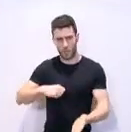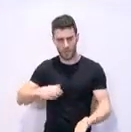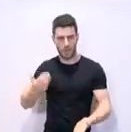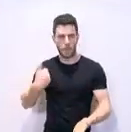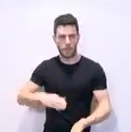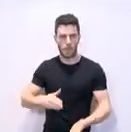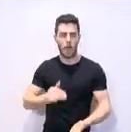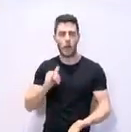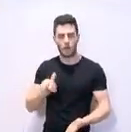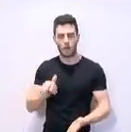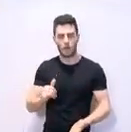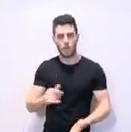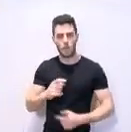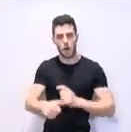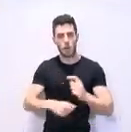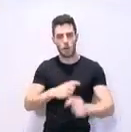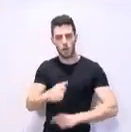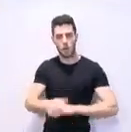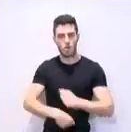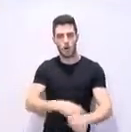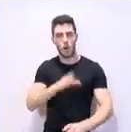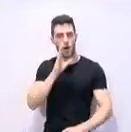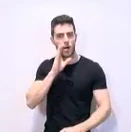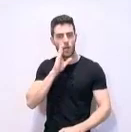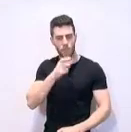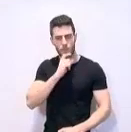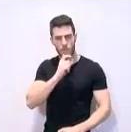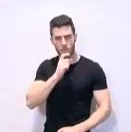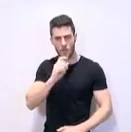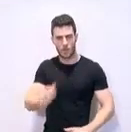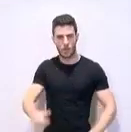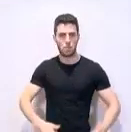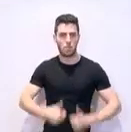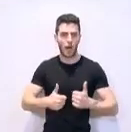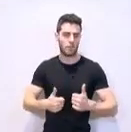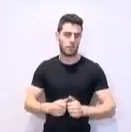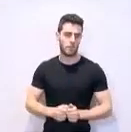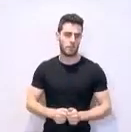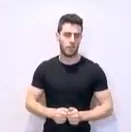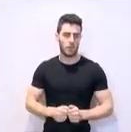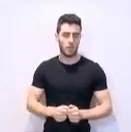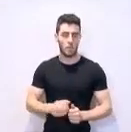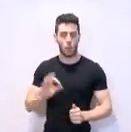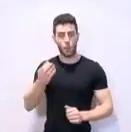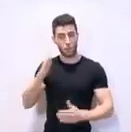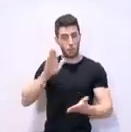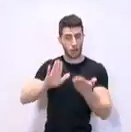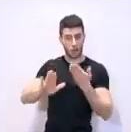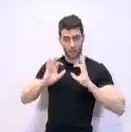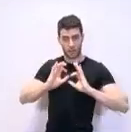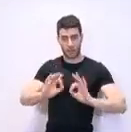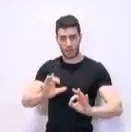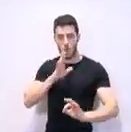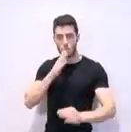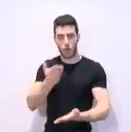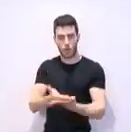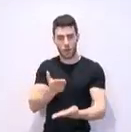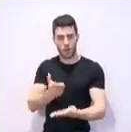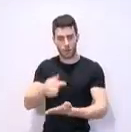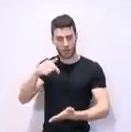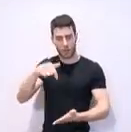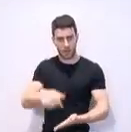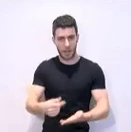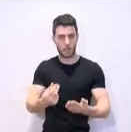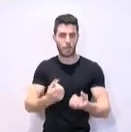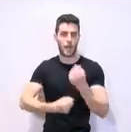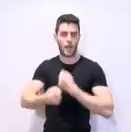es cada vez más difícil. O al menos esta es la excusa, porque como demuestran y admiten hasta los economistas del